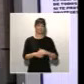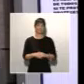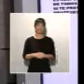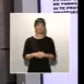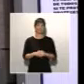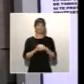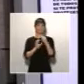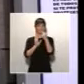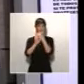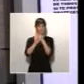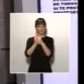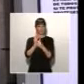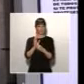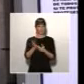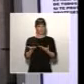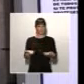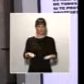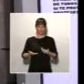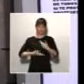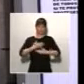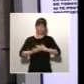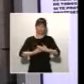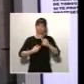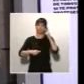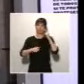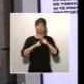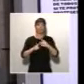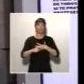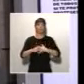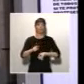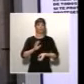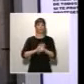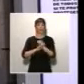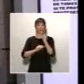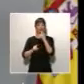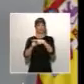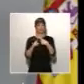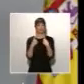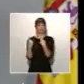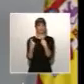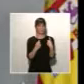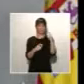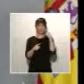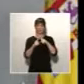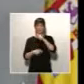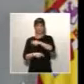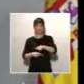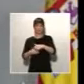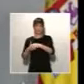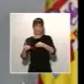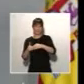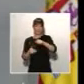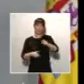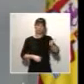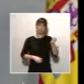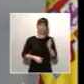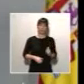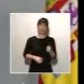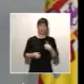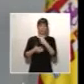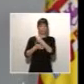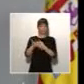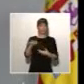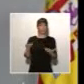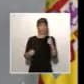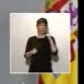desarrollando para garantizar la disponibilidad de los productos necesarios, tanto para pacientes como para profesionales, para hacer frente a esta